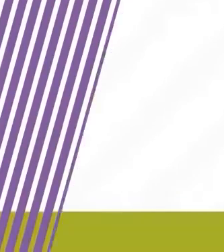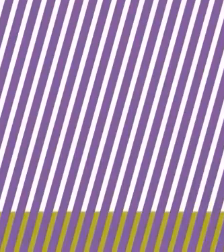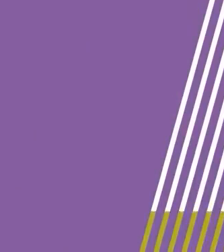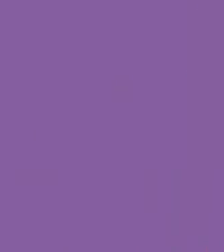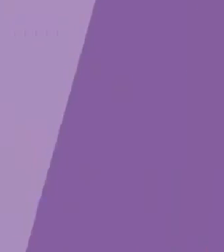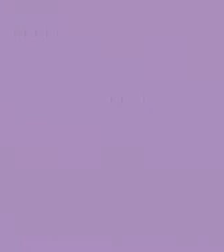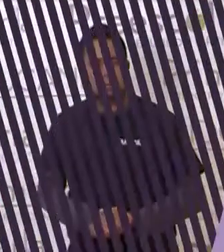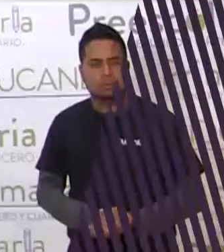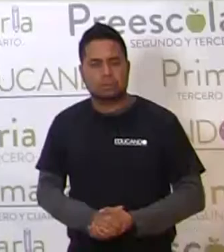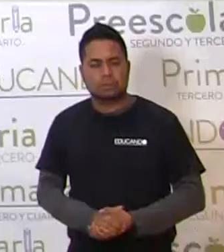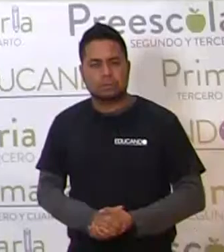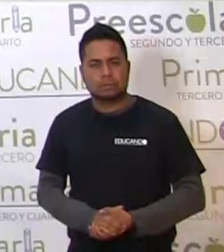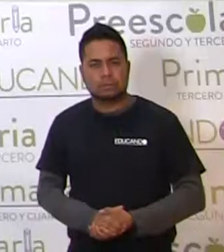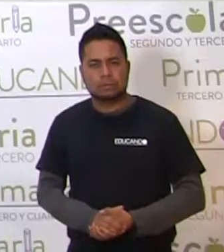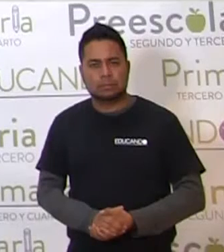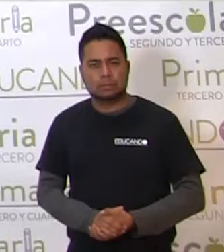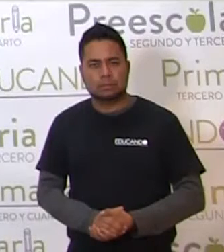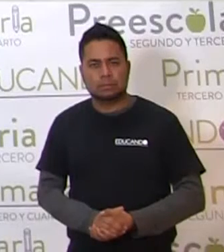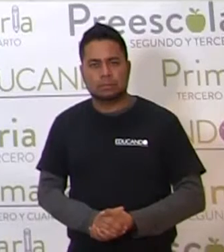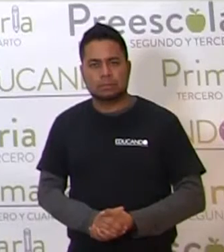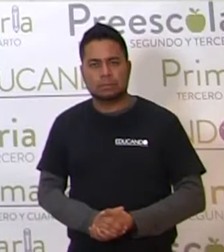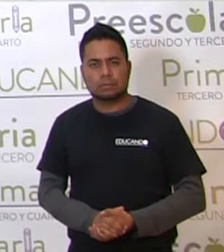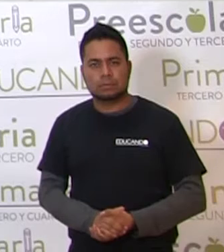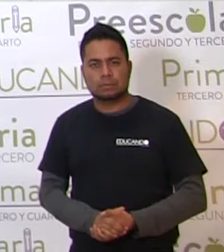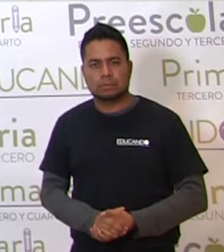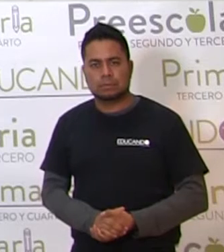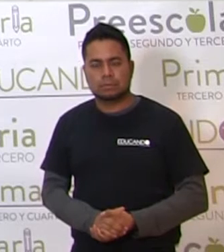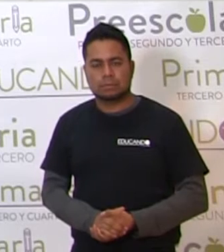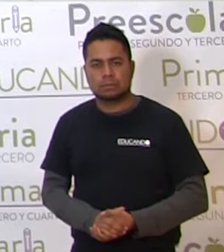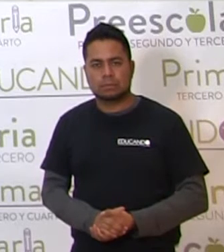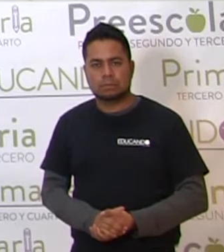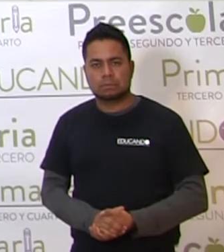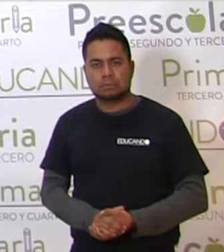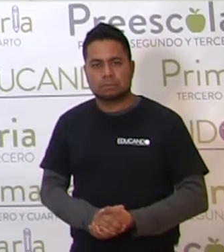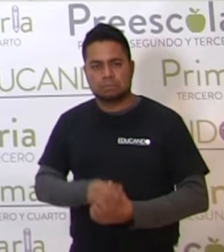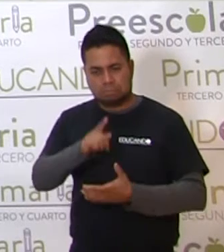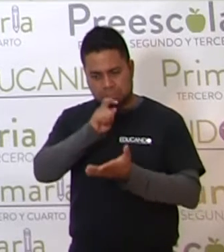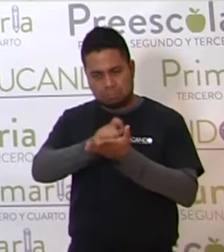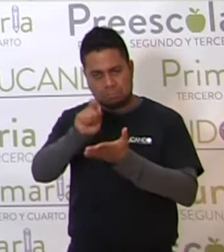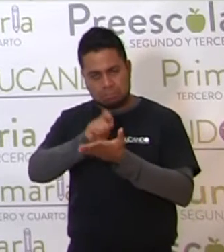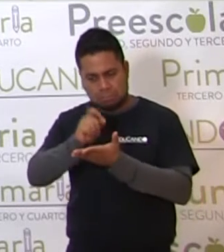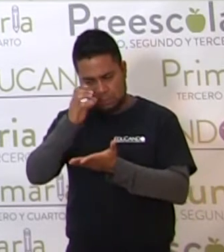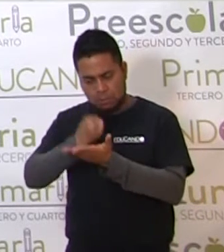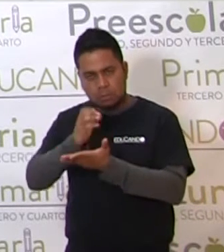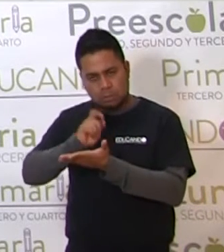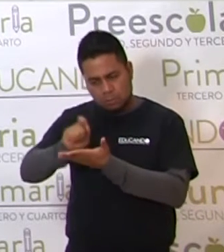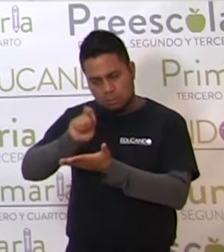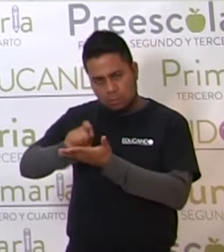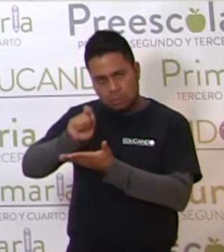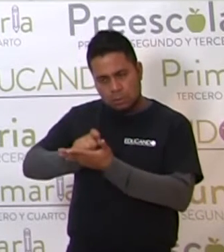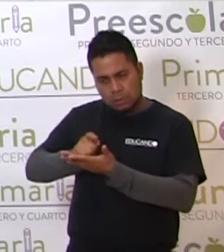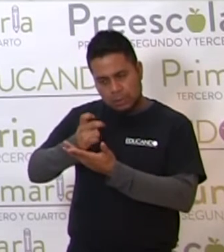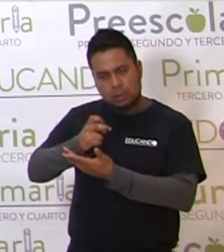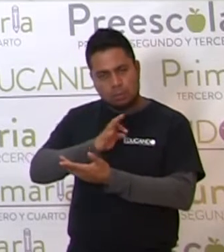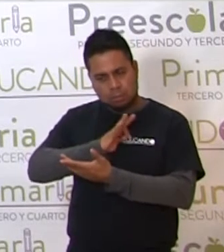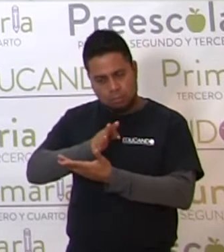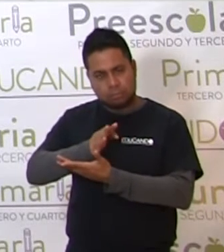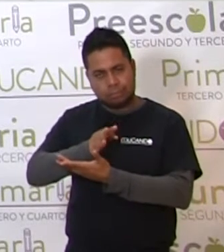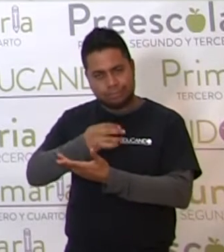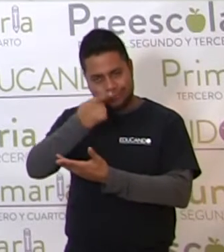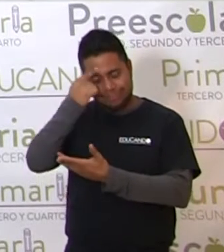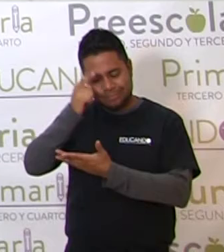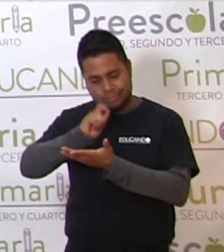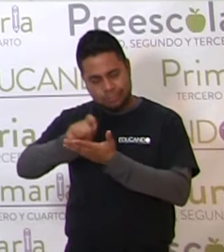confiaba confiaba Sí si lo puedes ir escribiendo en tu libreta va a ser mucho mejor